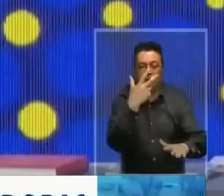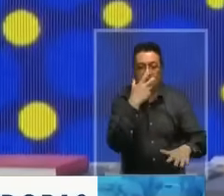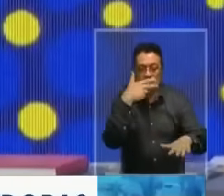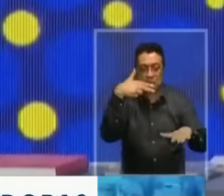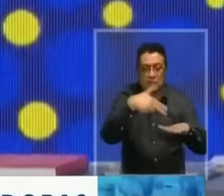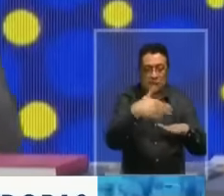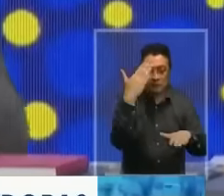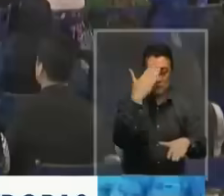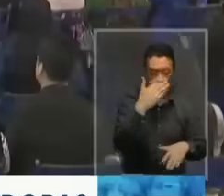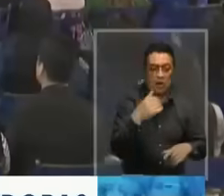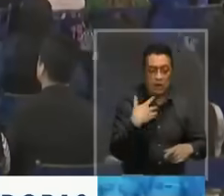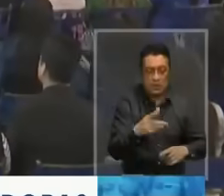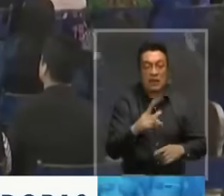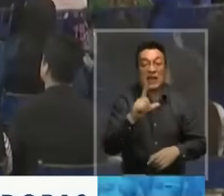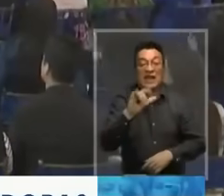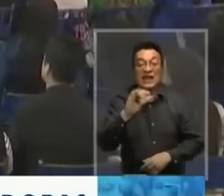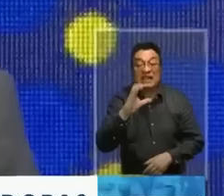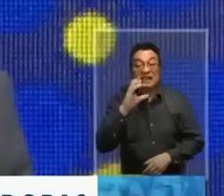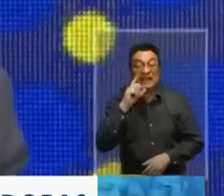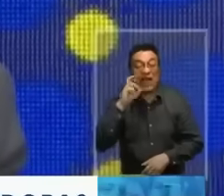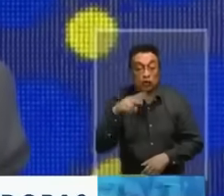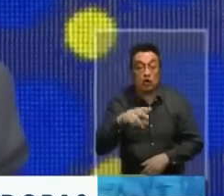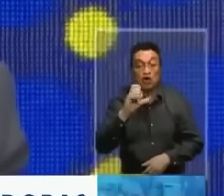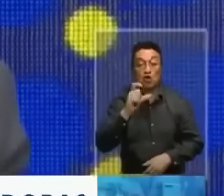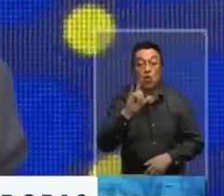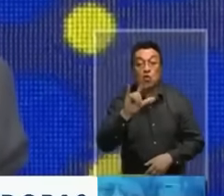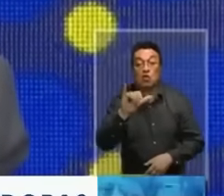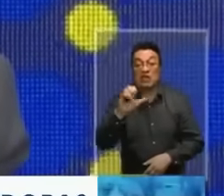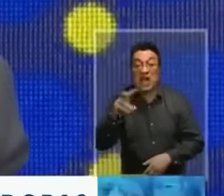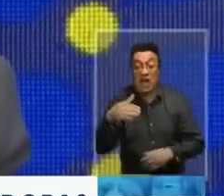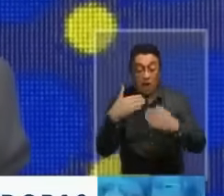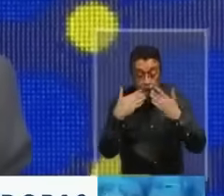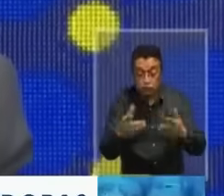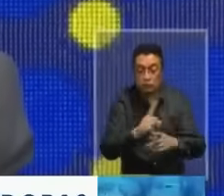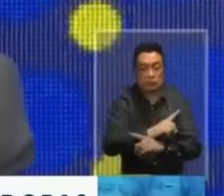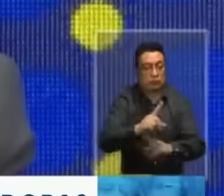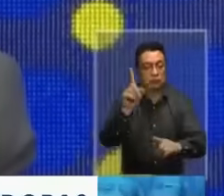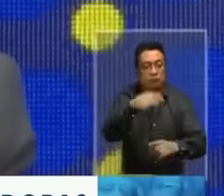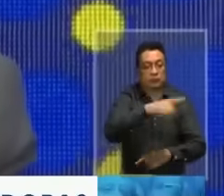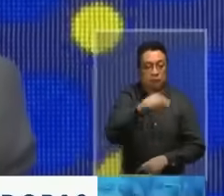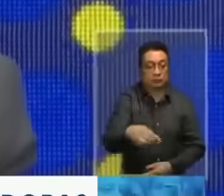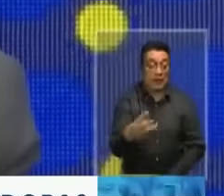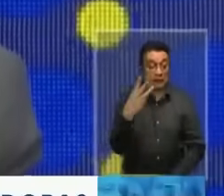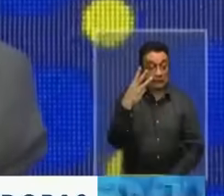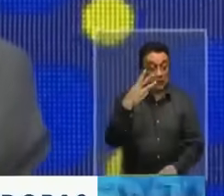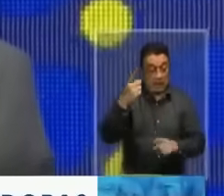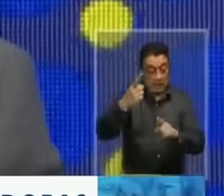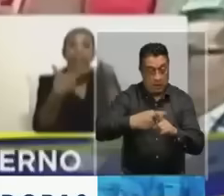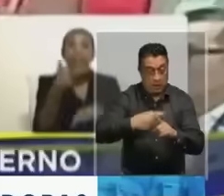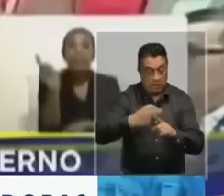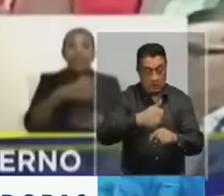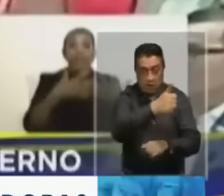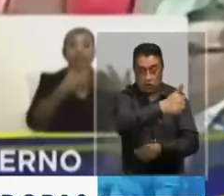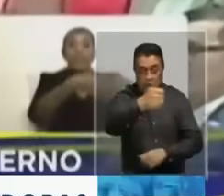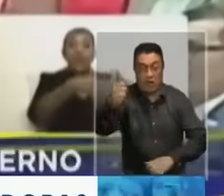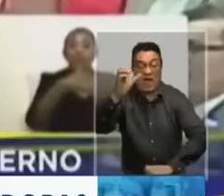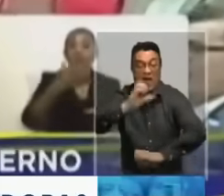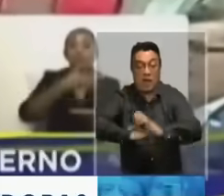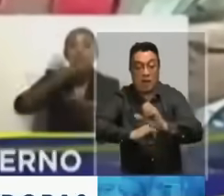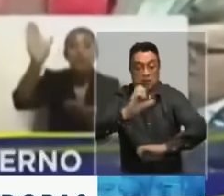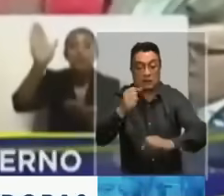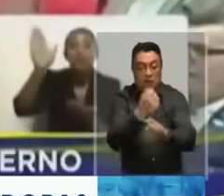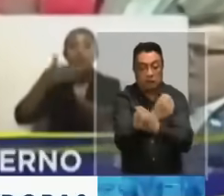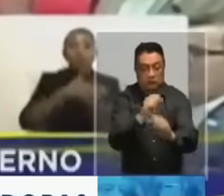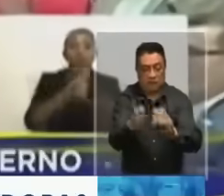anular las licitaciones que Guyana había otorgado tres meses a todas esas empresas para que se